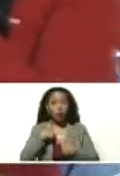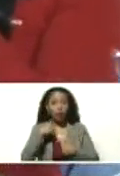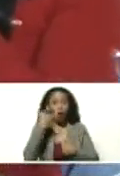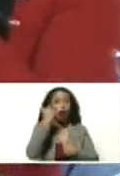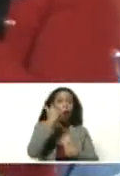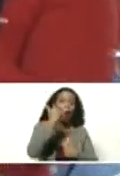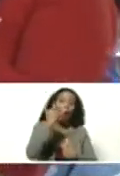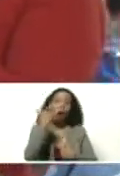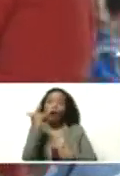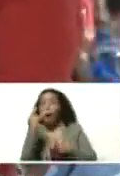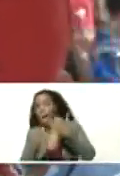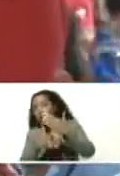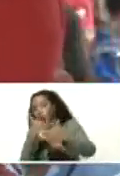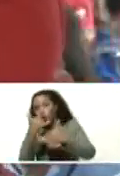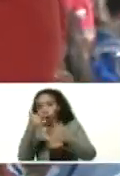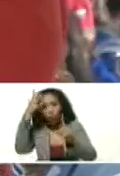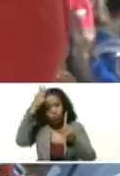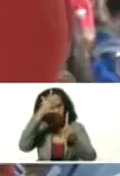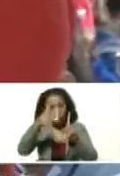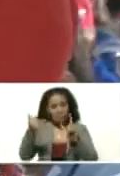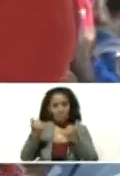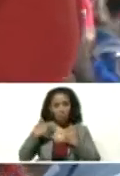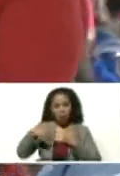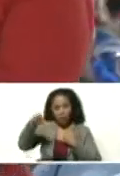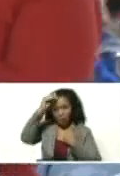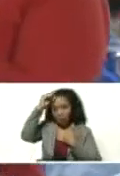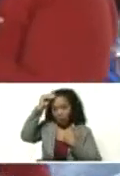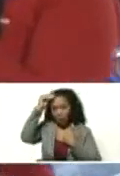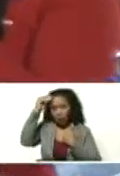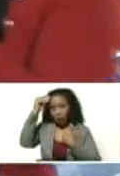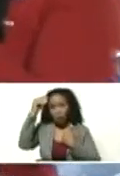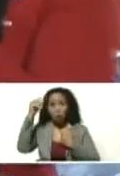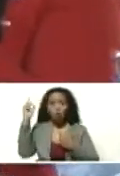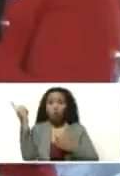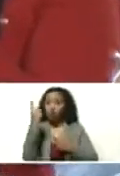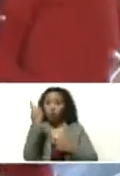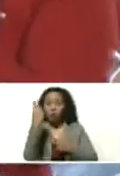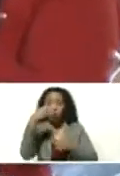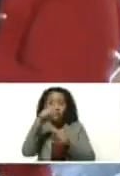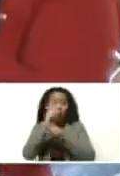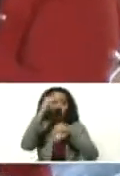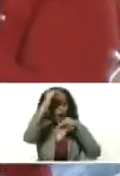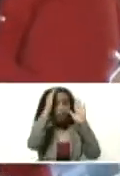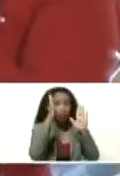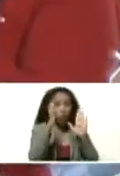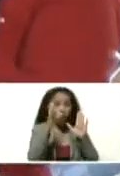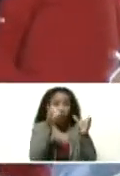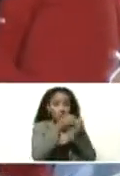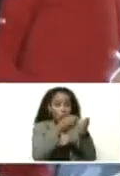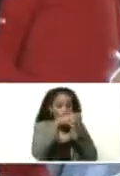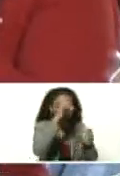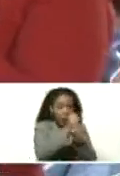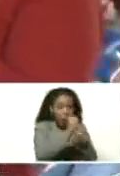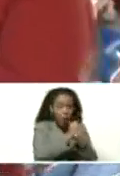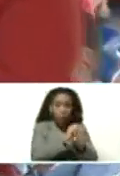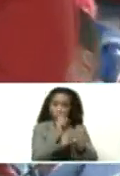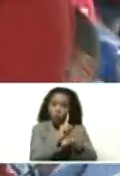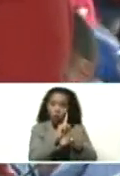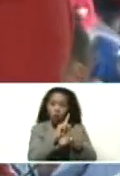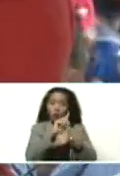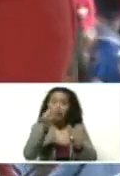un proyecto de formación y autoformación. ¿Verdad? Donde no solo atendemos a los trabajadores, sino